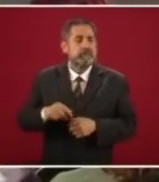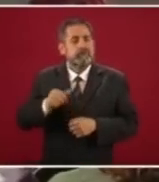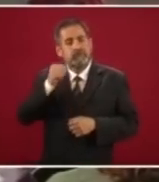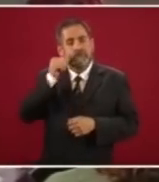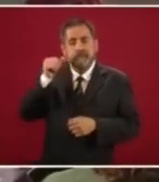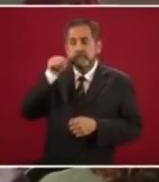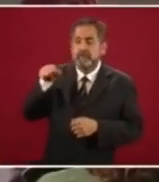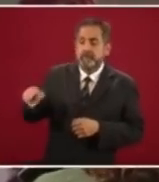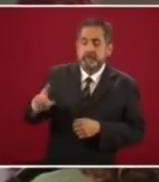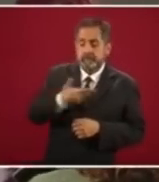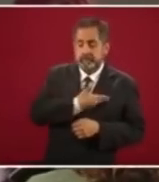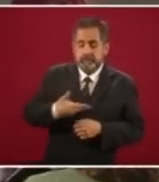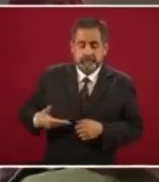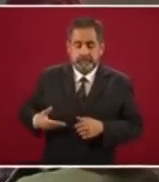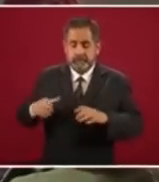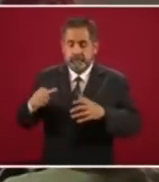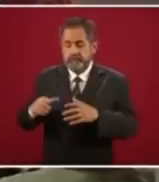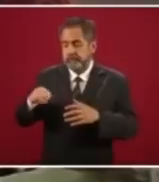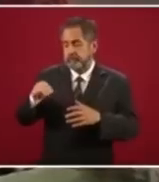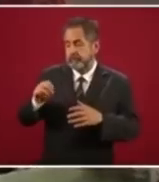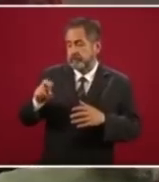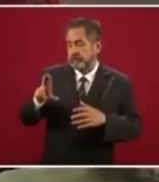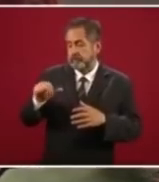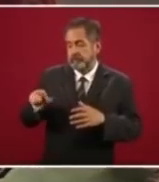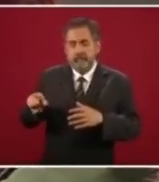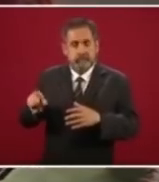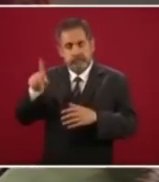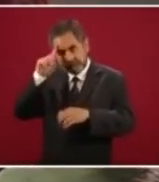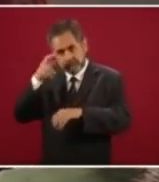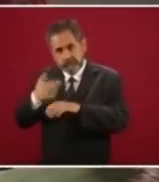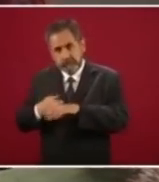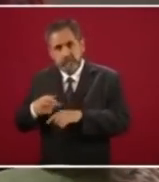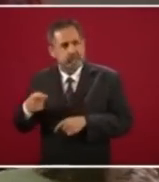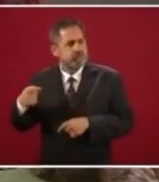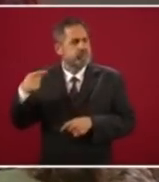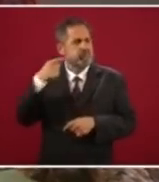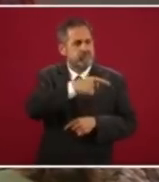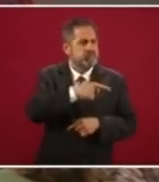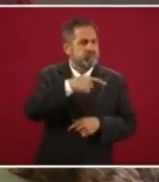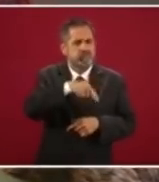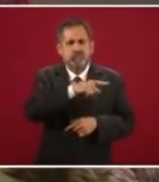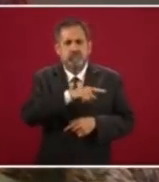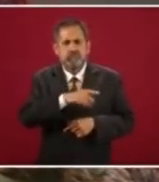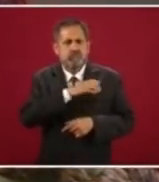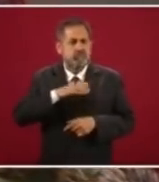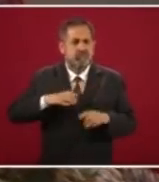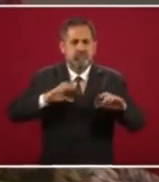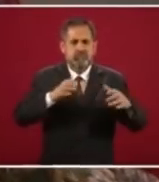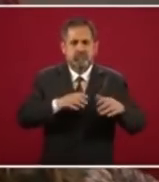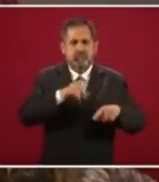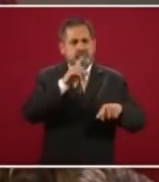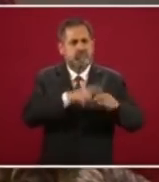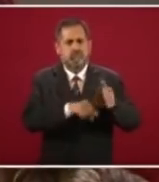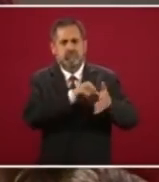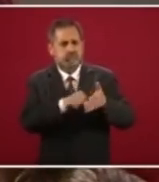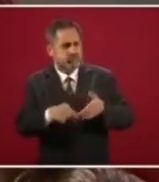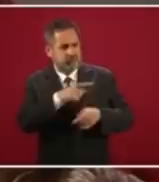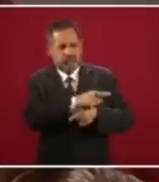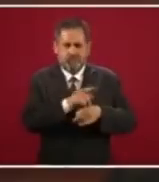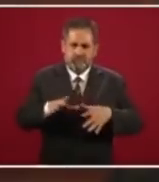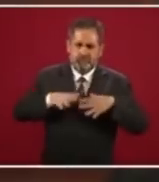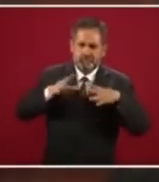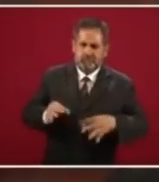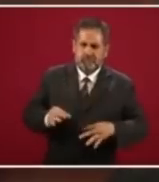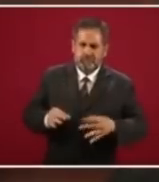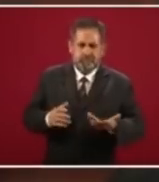del Consejo Nacional de Morena, Berta Luján, buscaba darlo de baja como congresista nacional del partido que usted fundó.